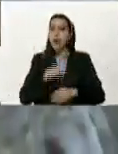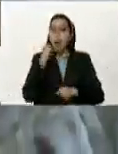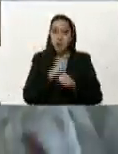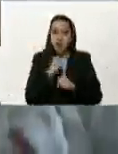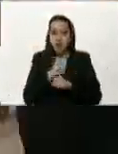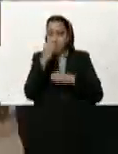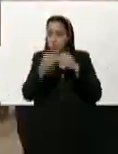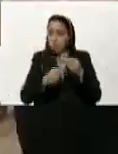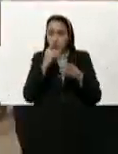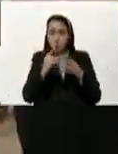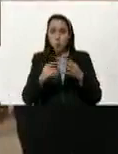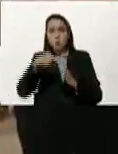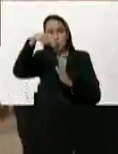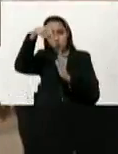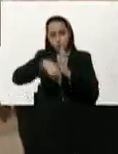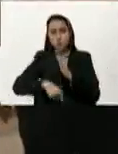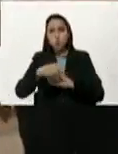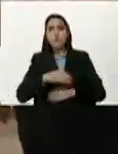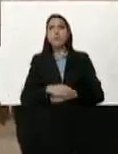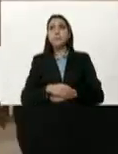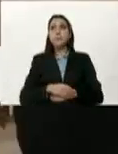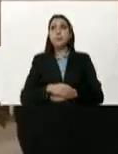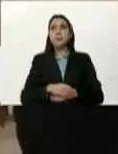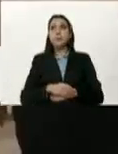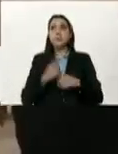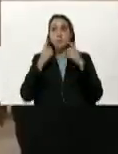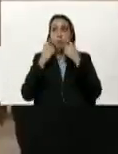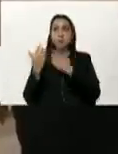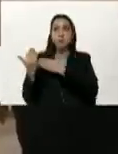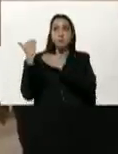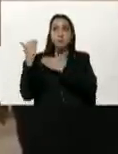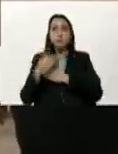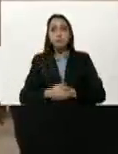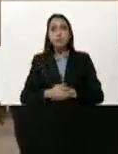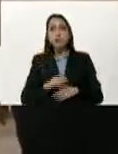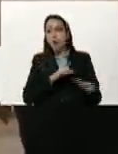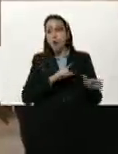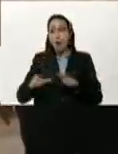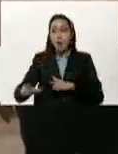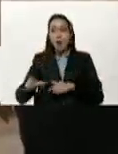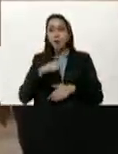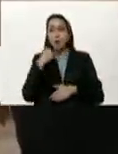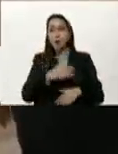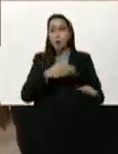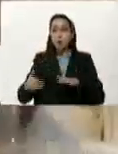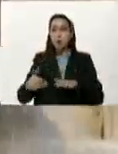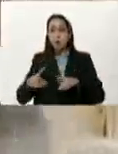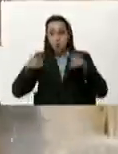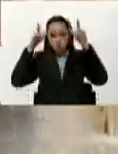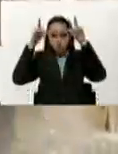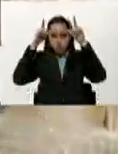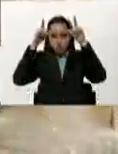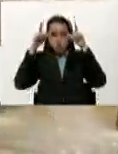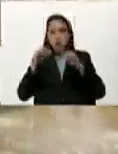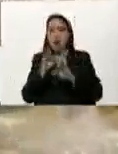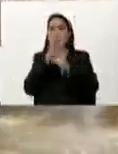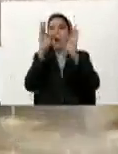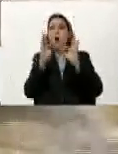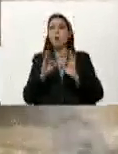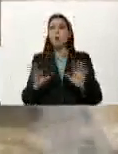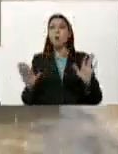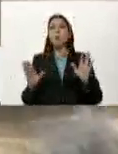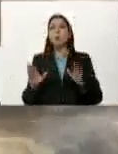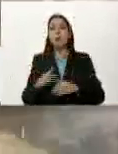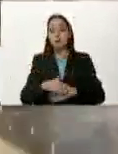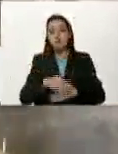detalles aquí va pasando el ganado ya una vez sacrificados con todas las medidas desde el punto de vista que